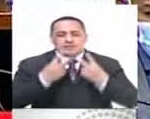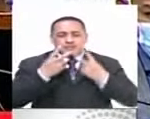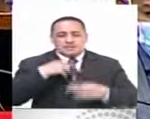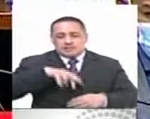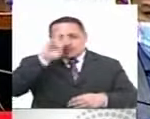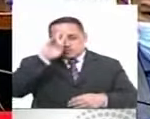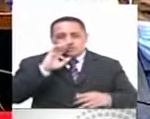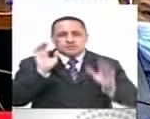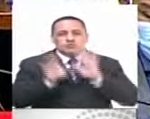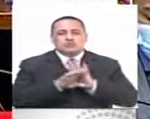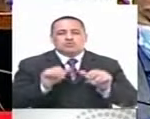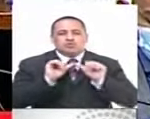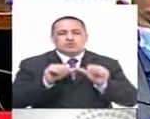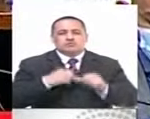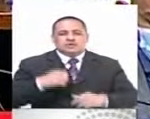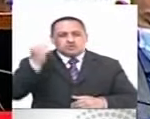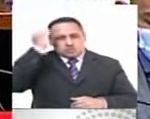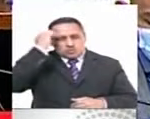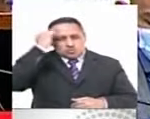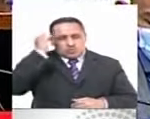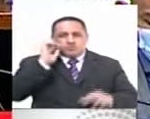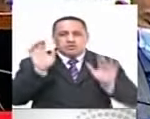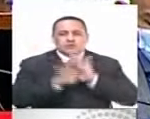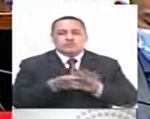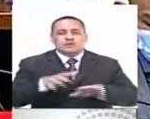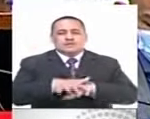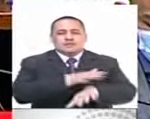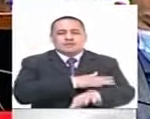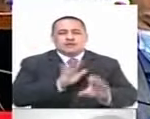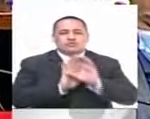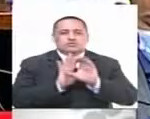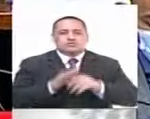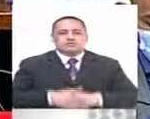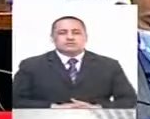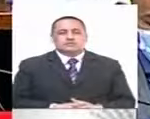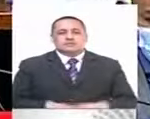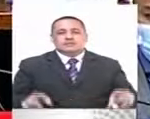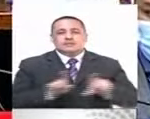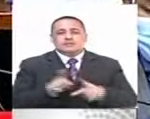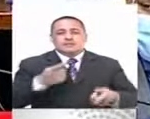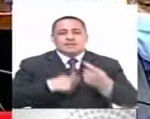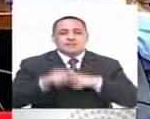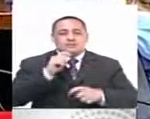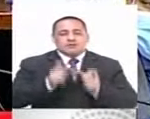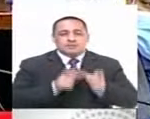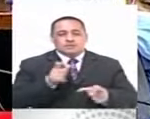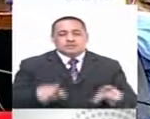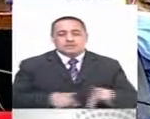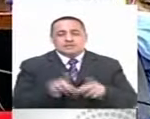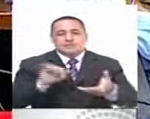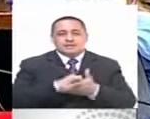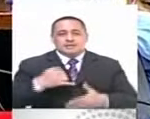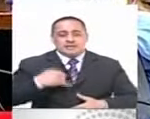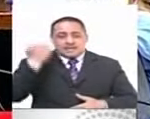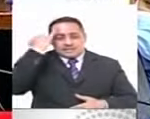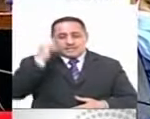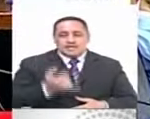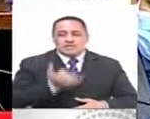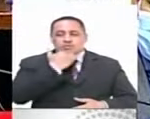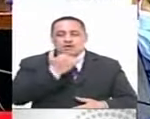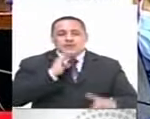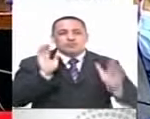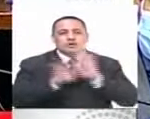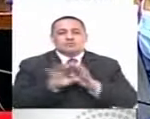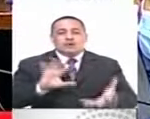siguen en la terquedad de que tiene que haber una asamblea constituyente. Le han vendido al pueblo la idea equivocada